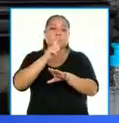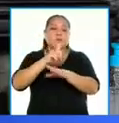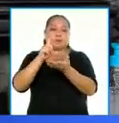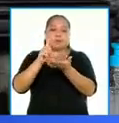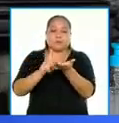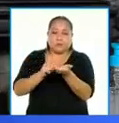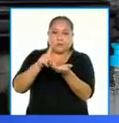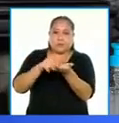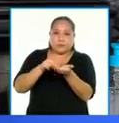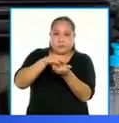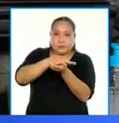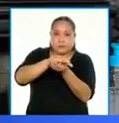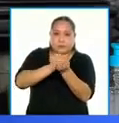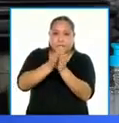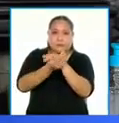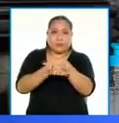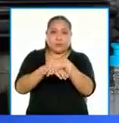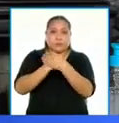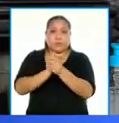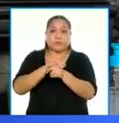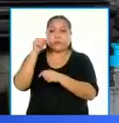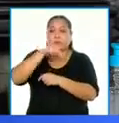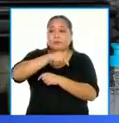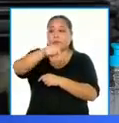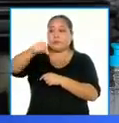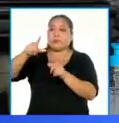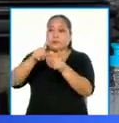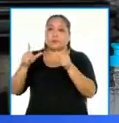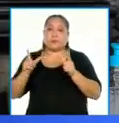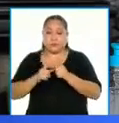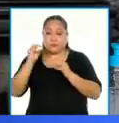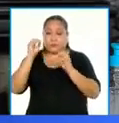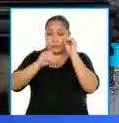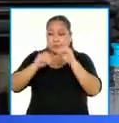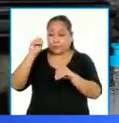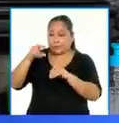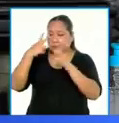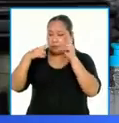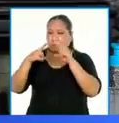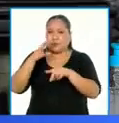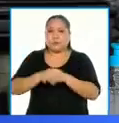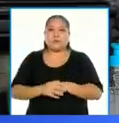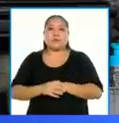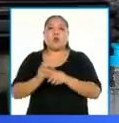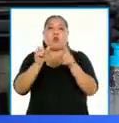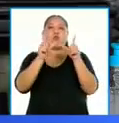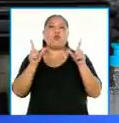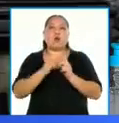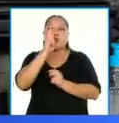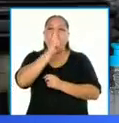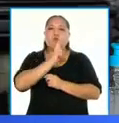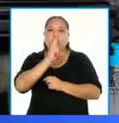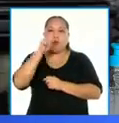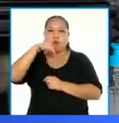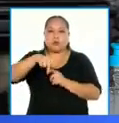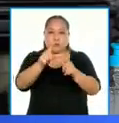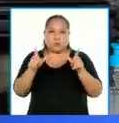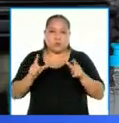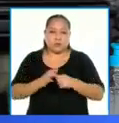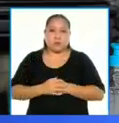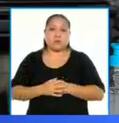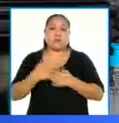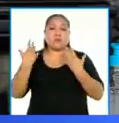gel, sobre todo en aquellos puntos que han sido calificados como puntos rojos de la ciudad. Estamos